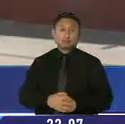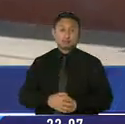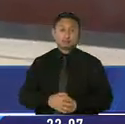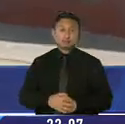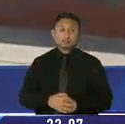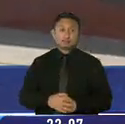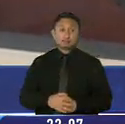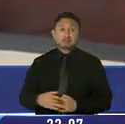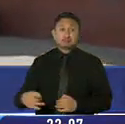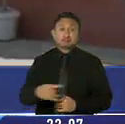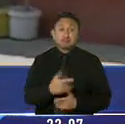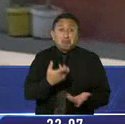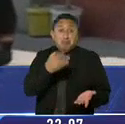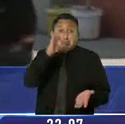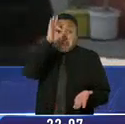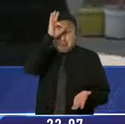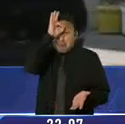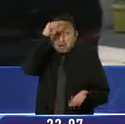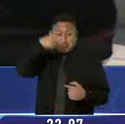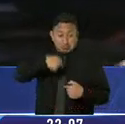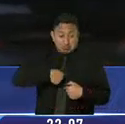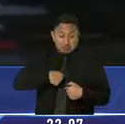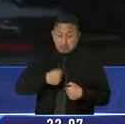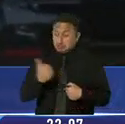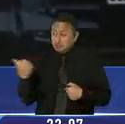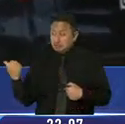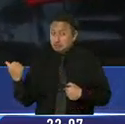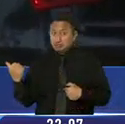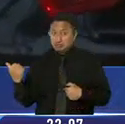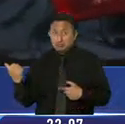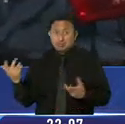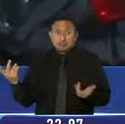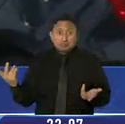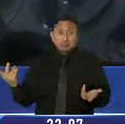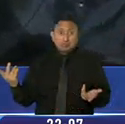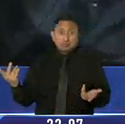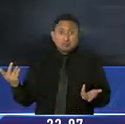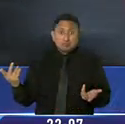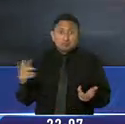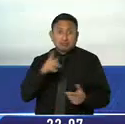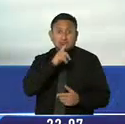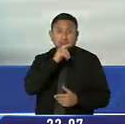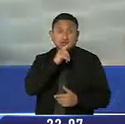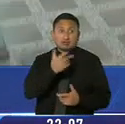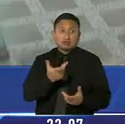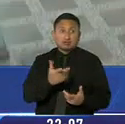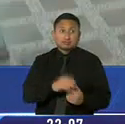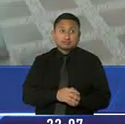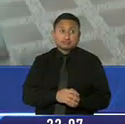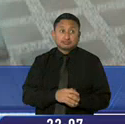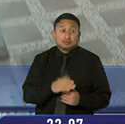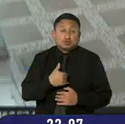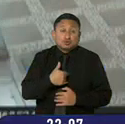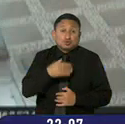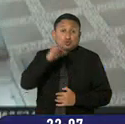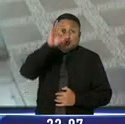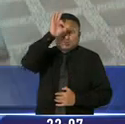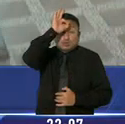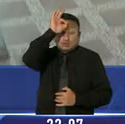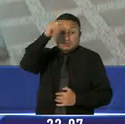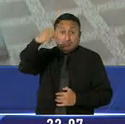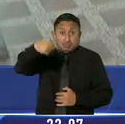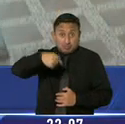si el atentado estaba dirigido hacia ella o hacia el dueño de la casa. No sé si serían los disparos para mi